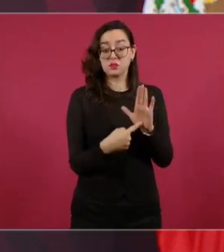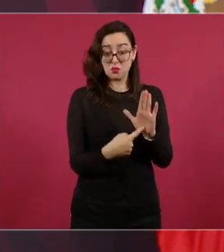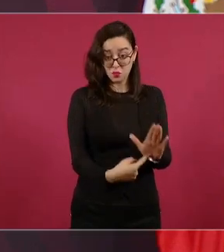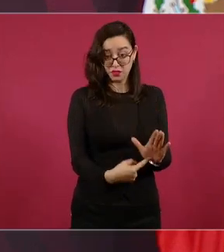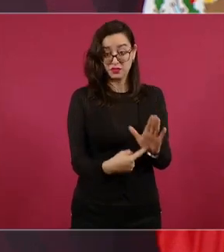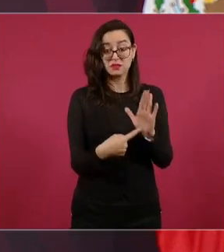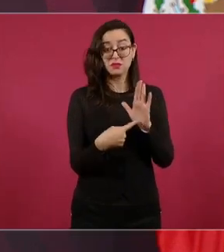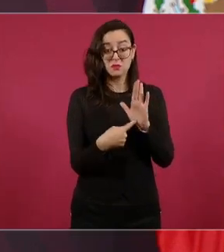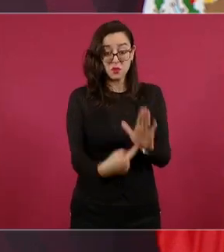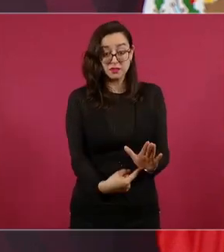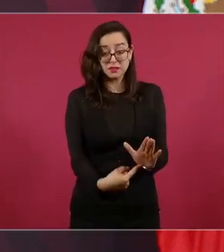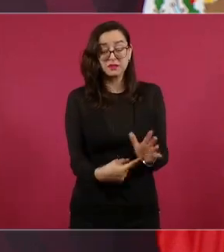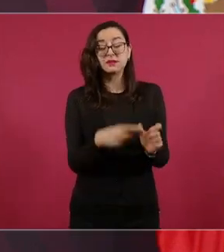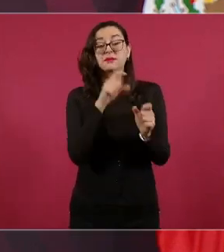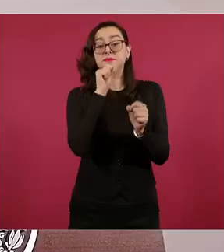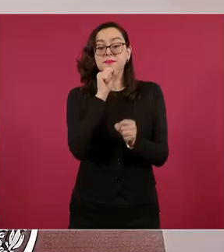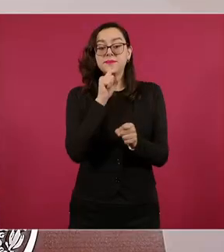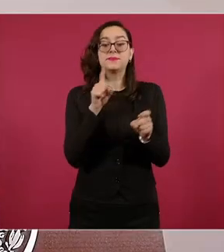logrado